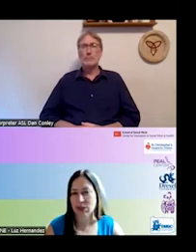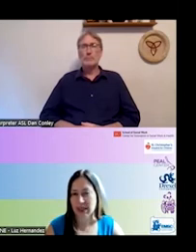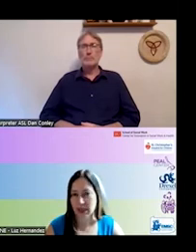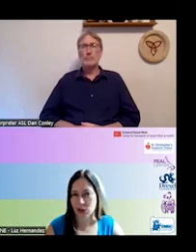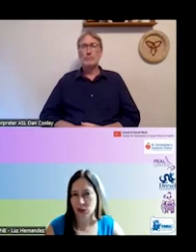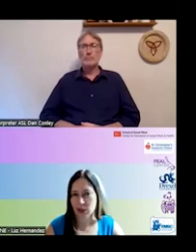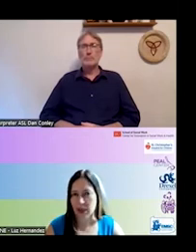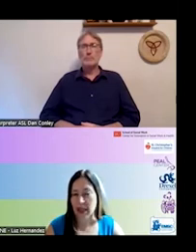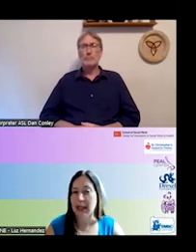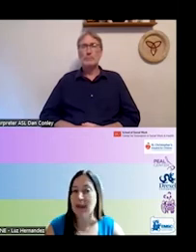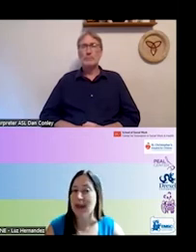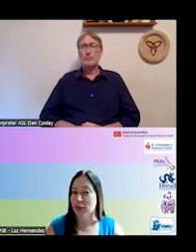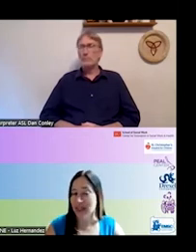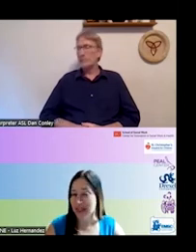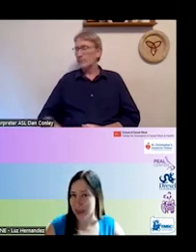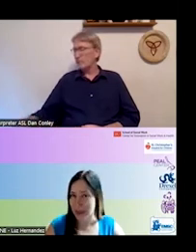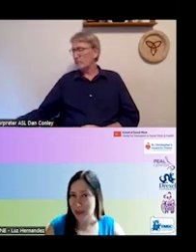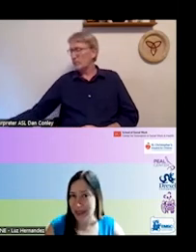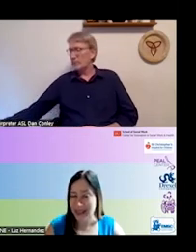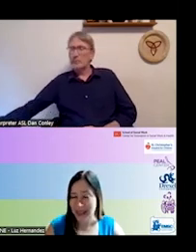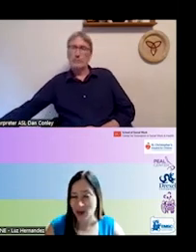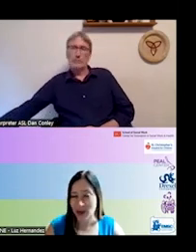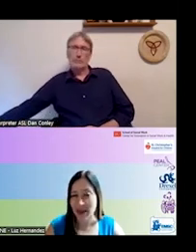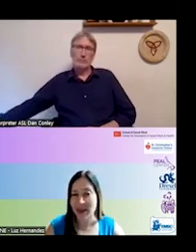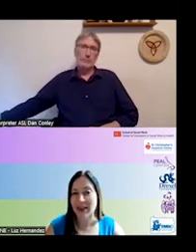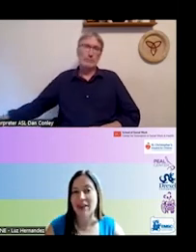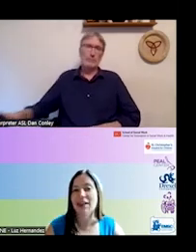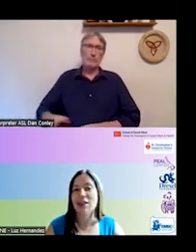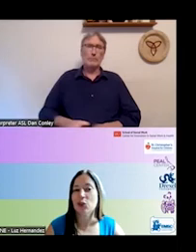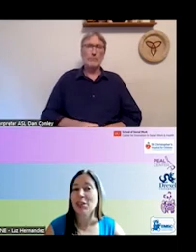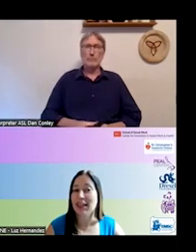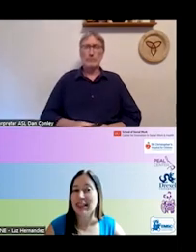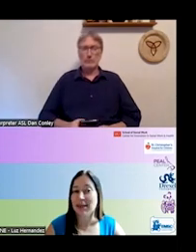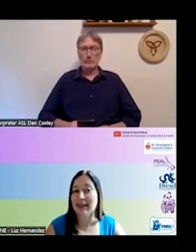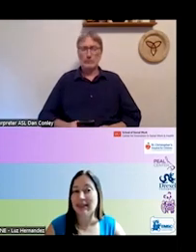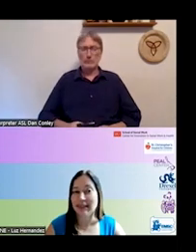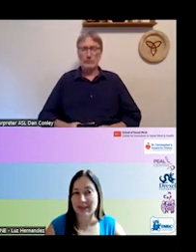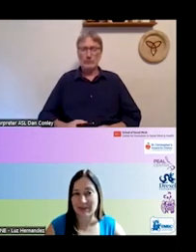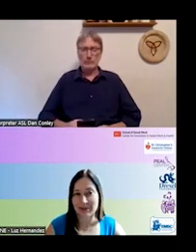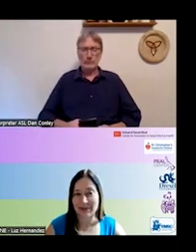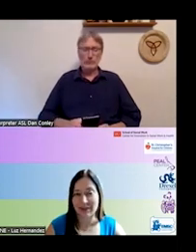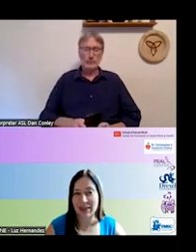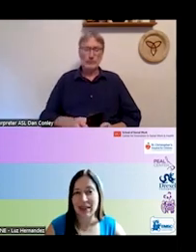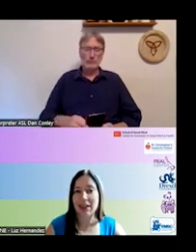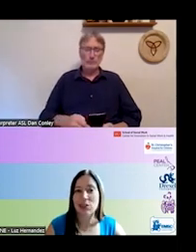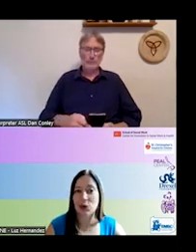está sucediendo. La mayoría de las personas aquí hoy son inglés hablantes.